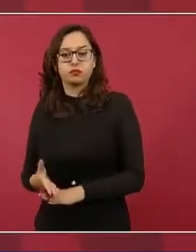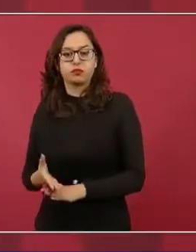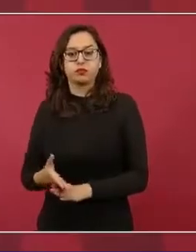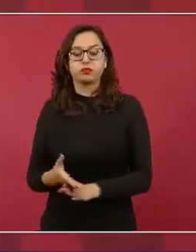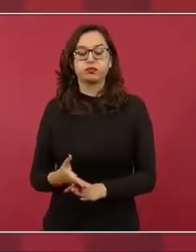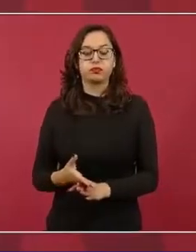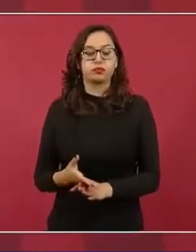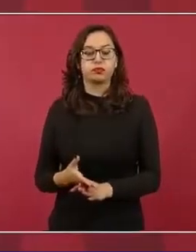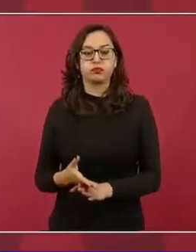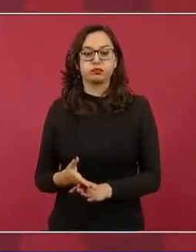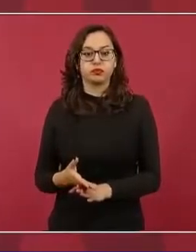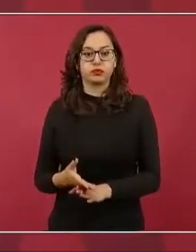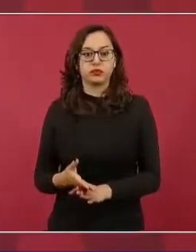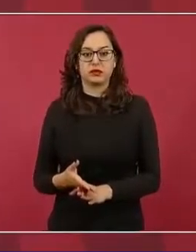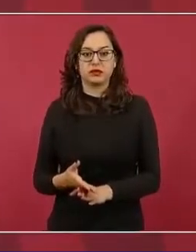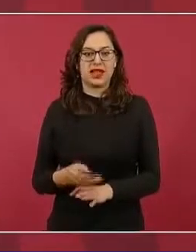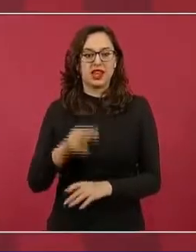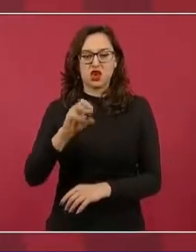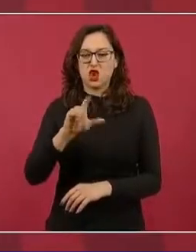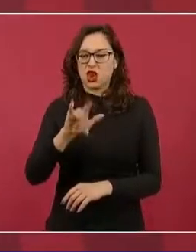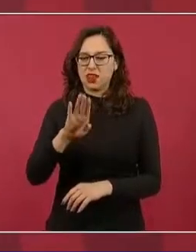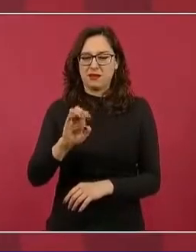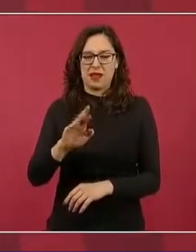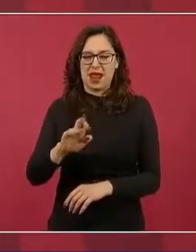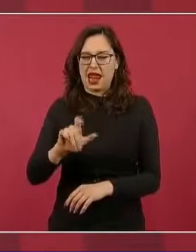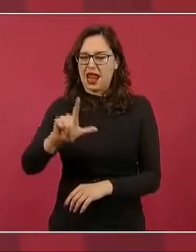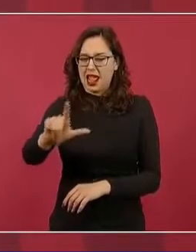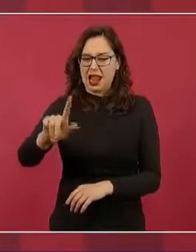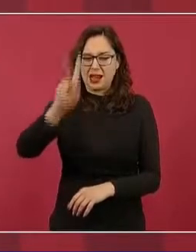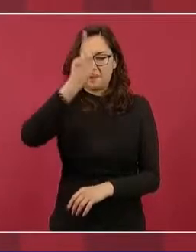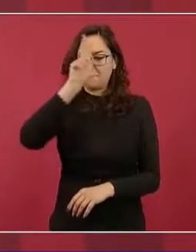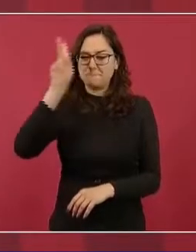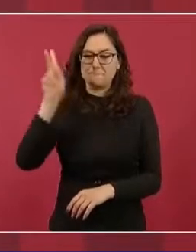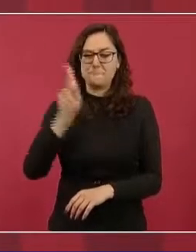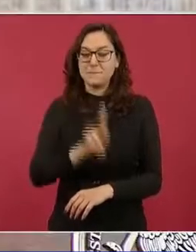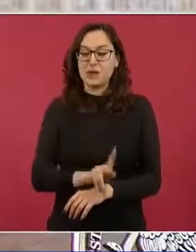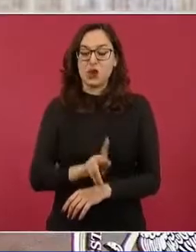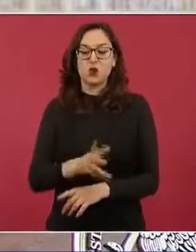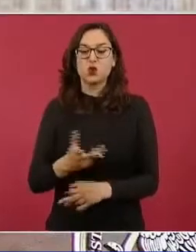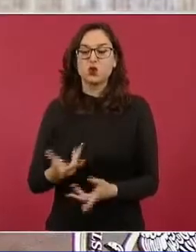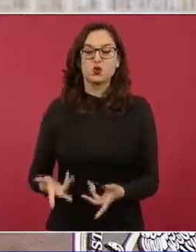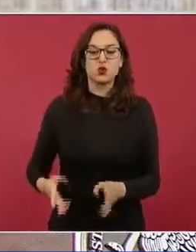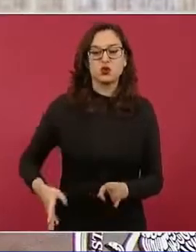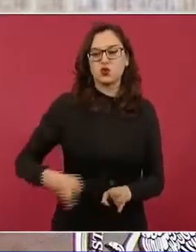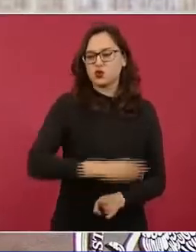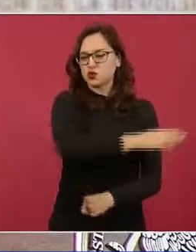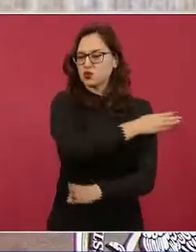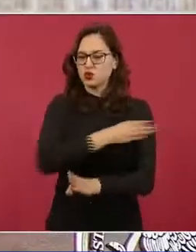siempre, pero en el periodo neoliberal, que fue tan defendido,